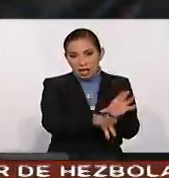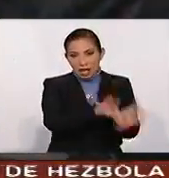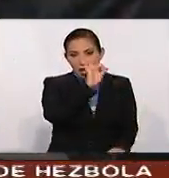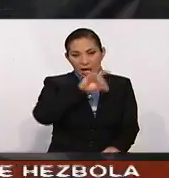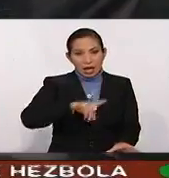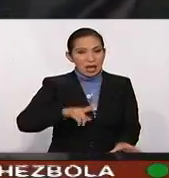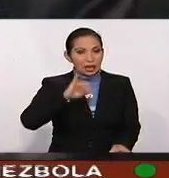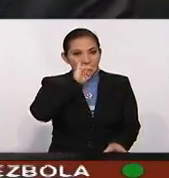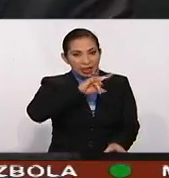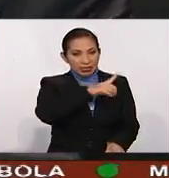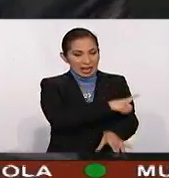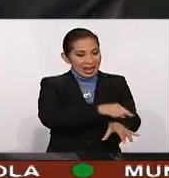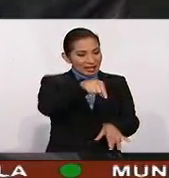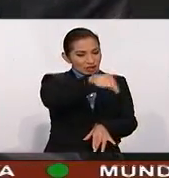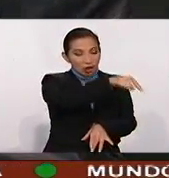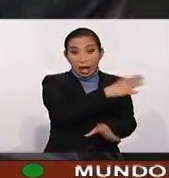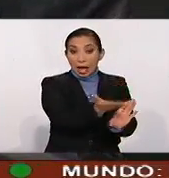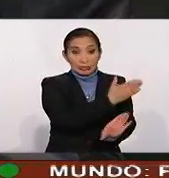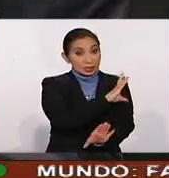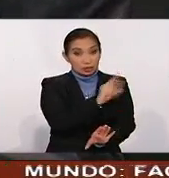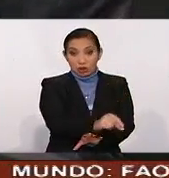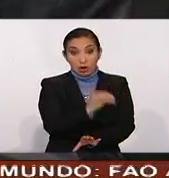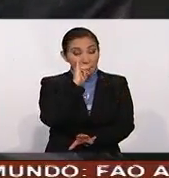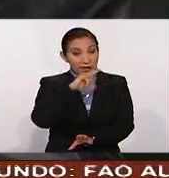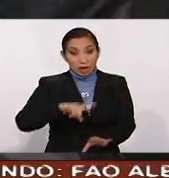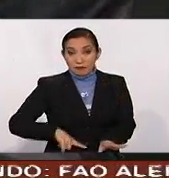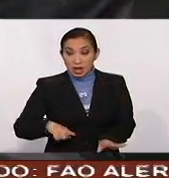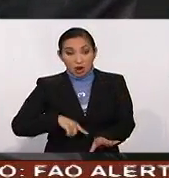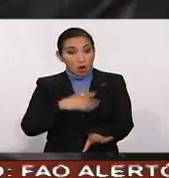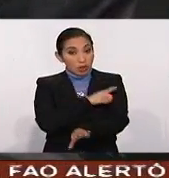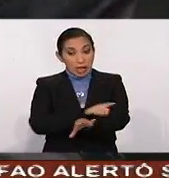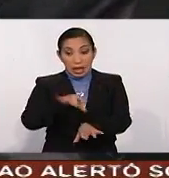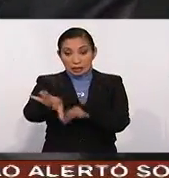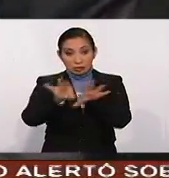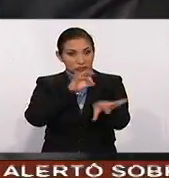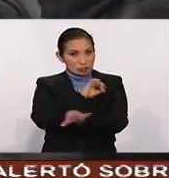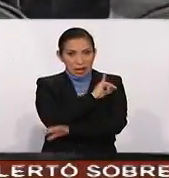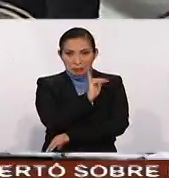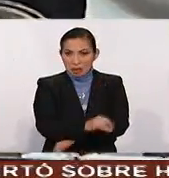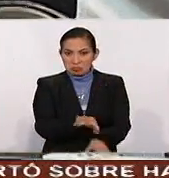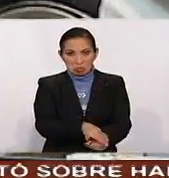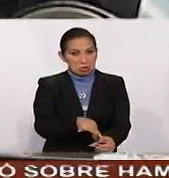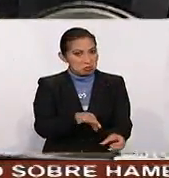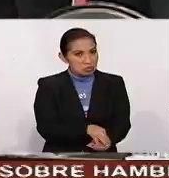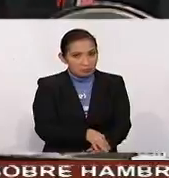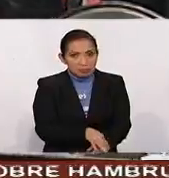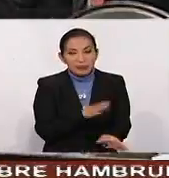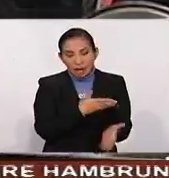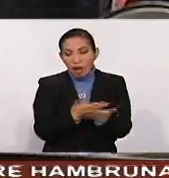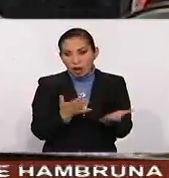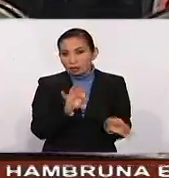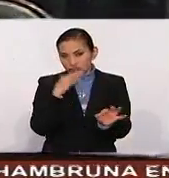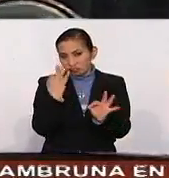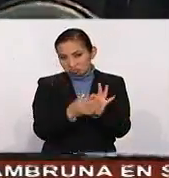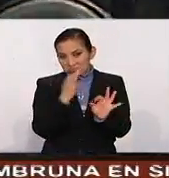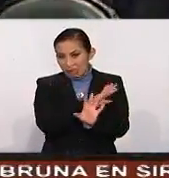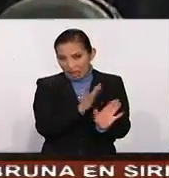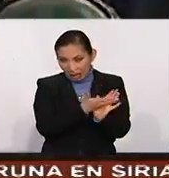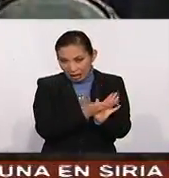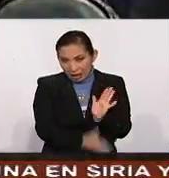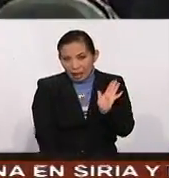jefes delegacionales. Antes no se elegía jefe de gobierno ni jefes delegacionales. Tenemos también ya consolidada